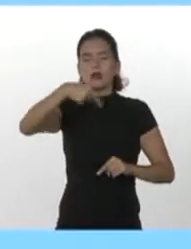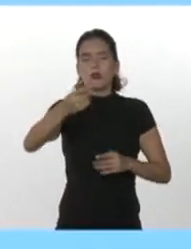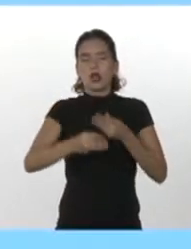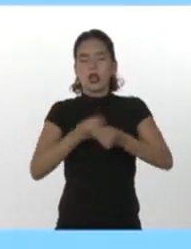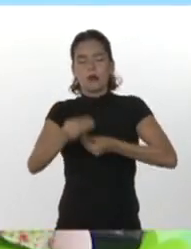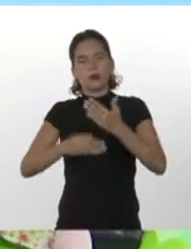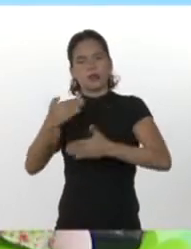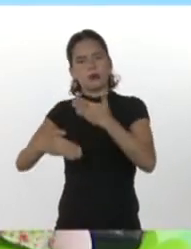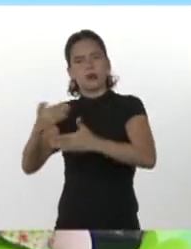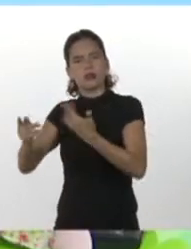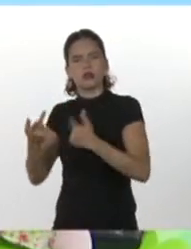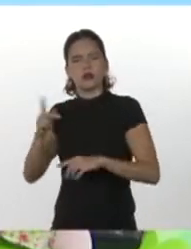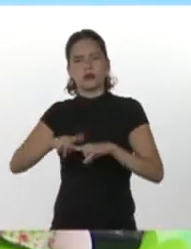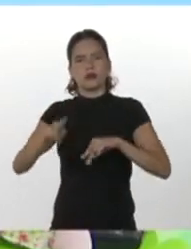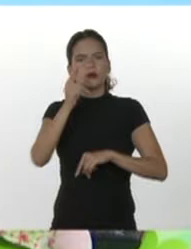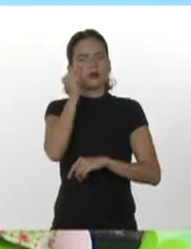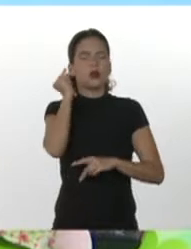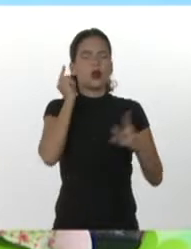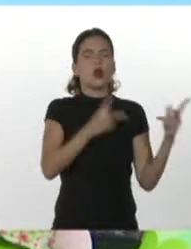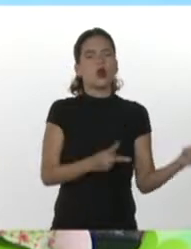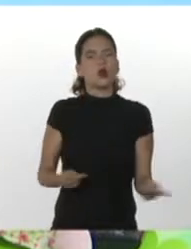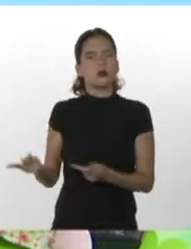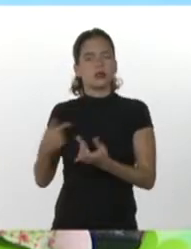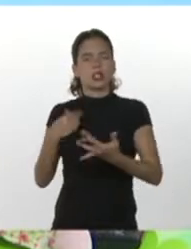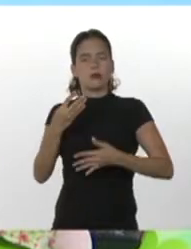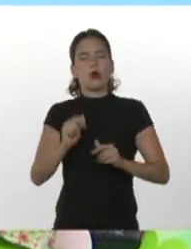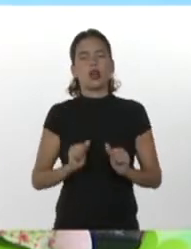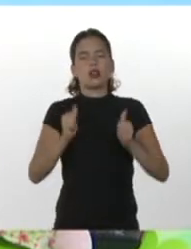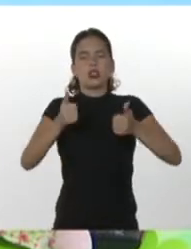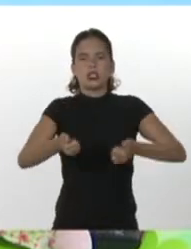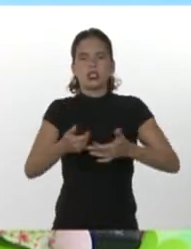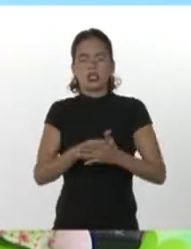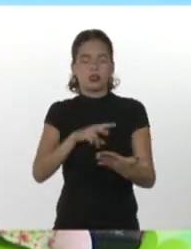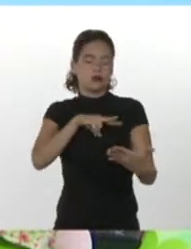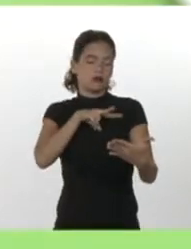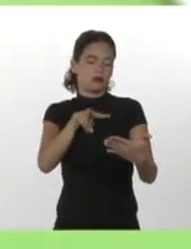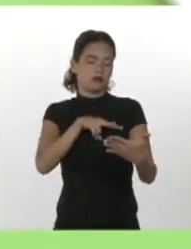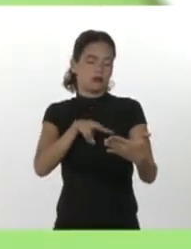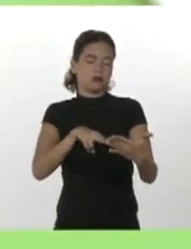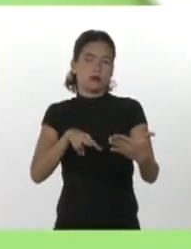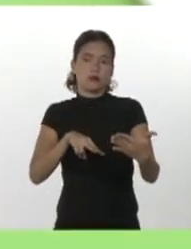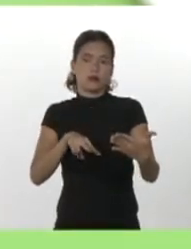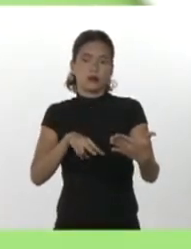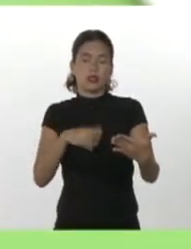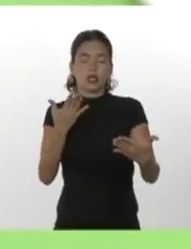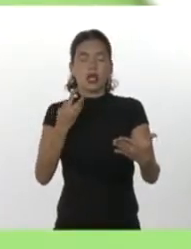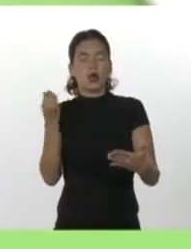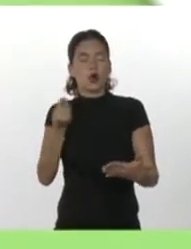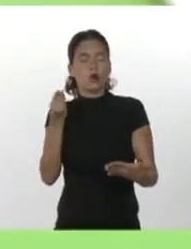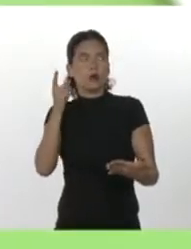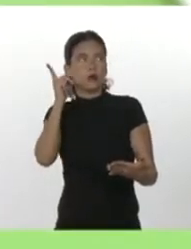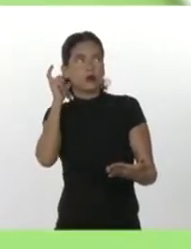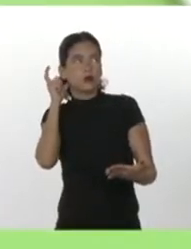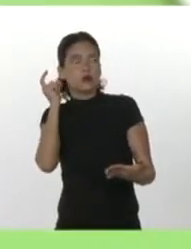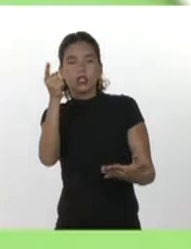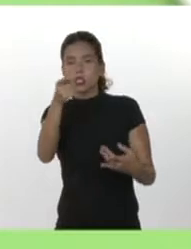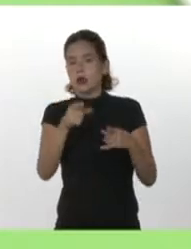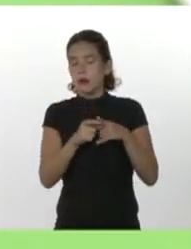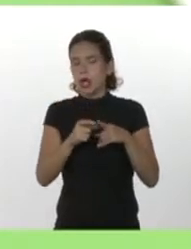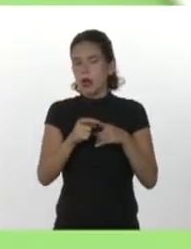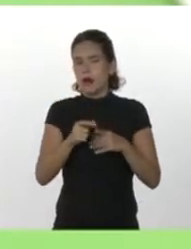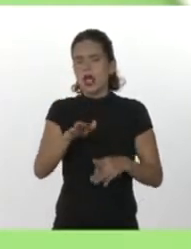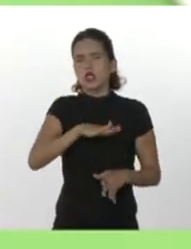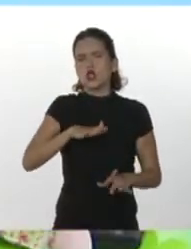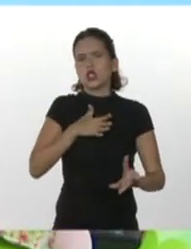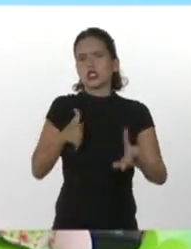y los niños, pues los invitamos a iniciarse en la lectura, que cómo suena esa palabra, dónde